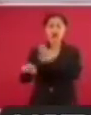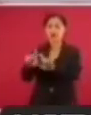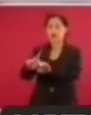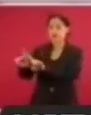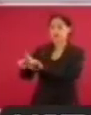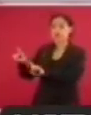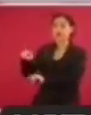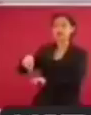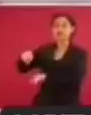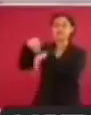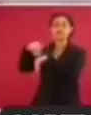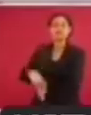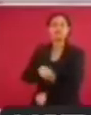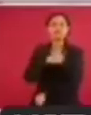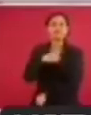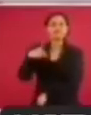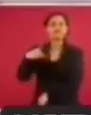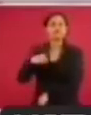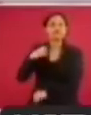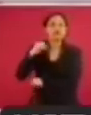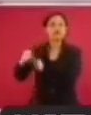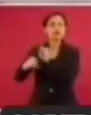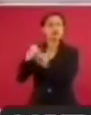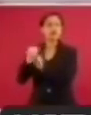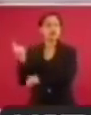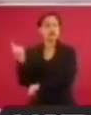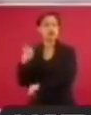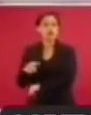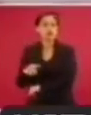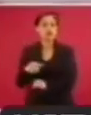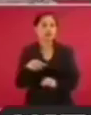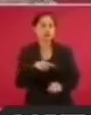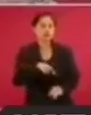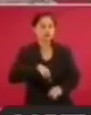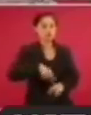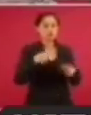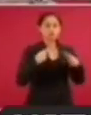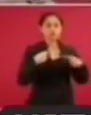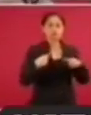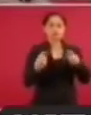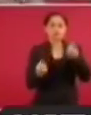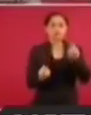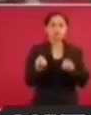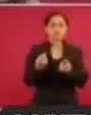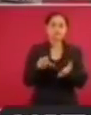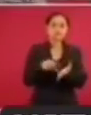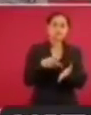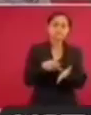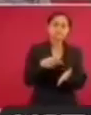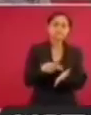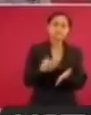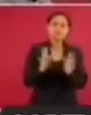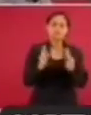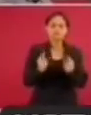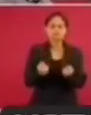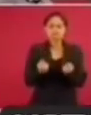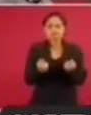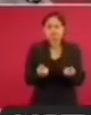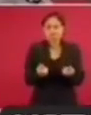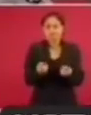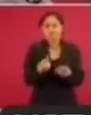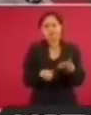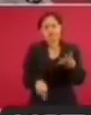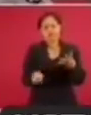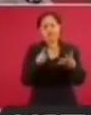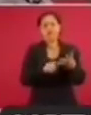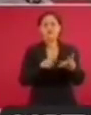de los y los organismos internacionales que los controlan. Y también una insuficiente supervisión de